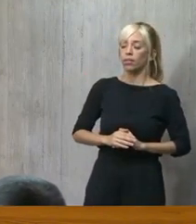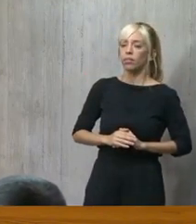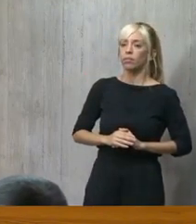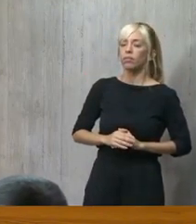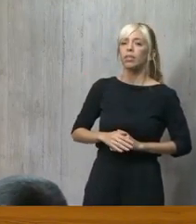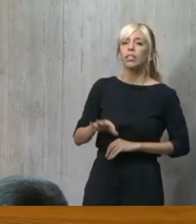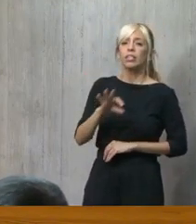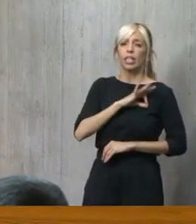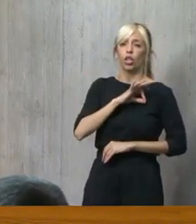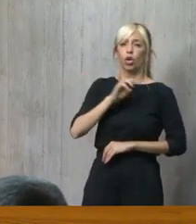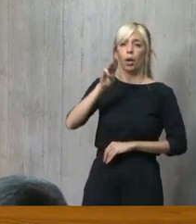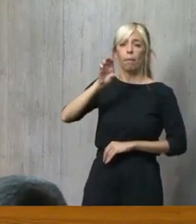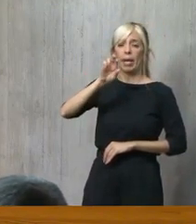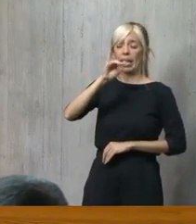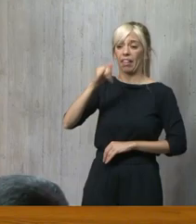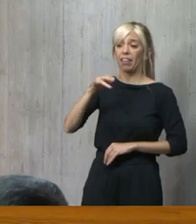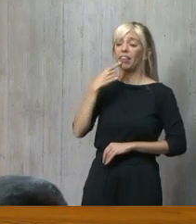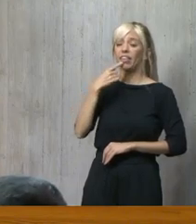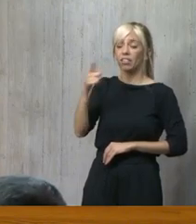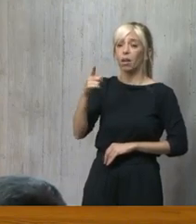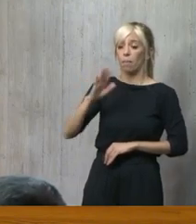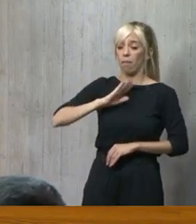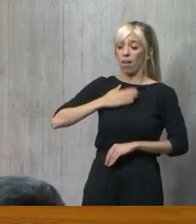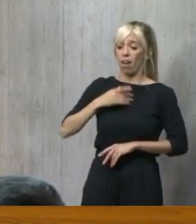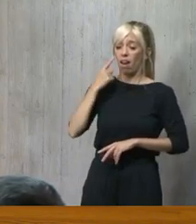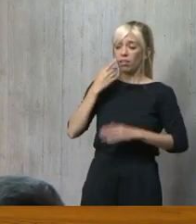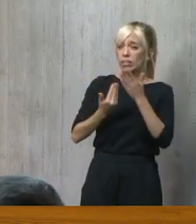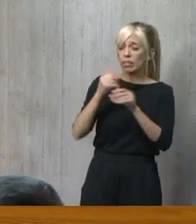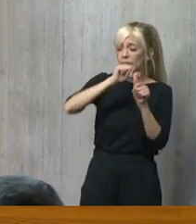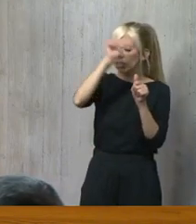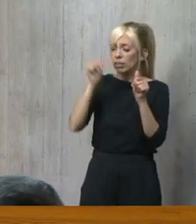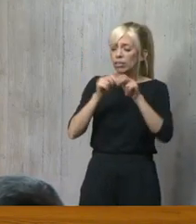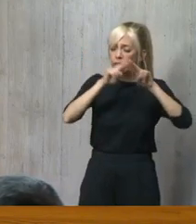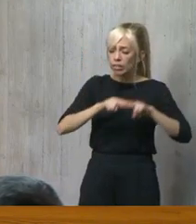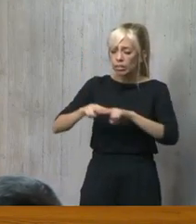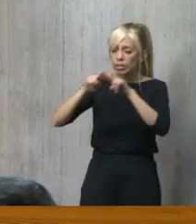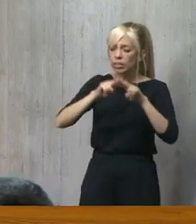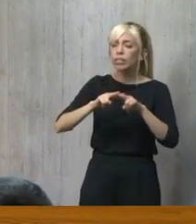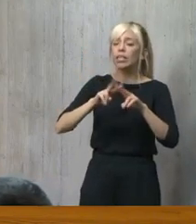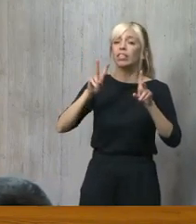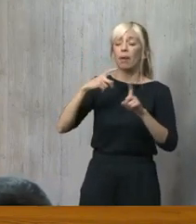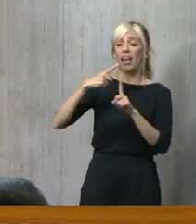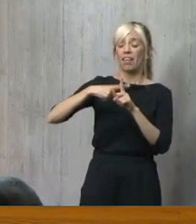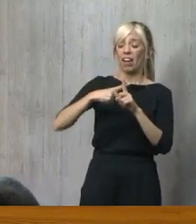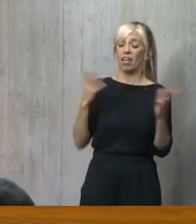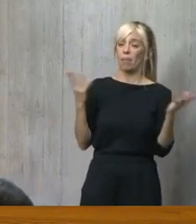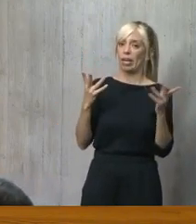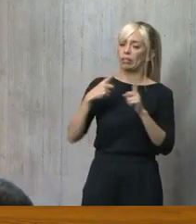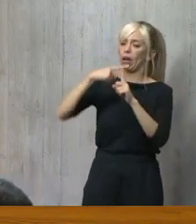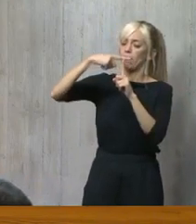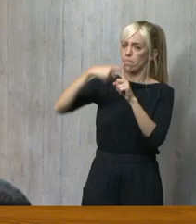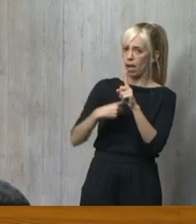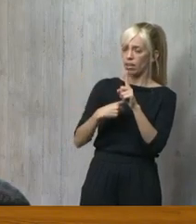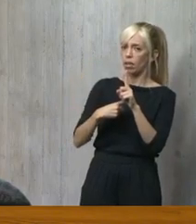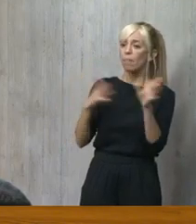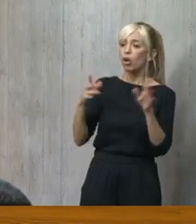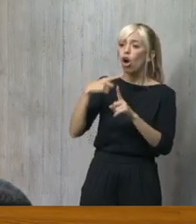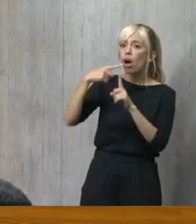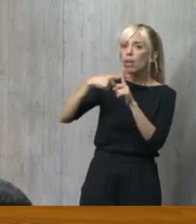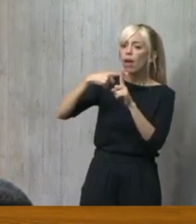Pérez ha dicho que mañana revisarán a lo largo del día la posibilidad de rebajar el nivel de emergencia. ¿De qué dependerá esa rebaja?